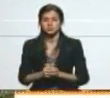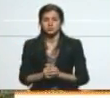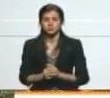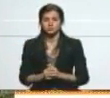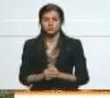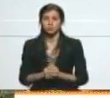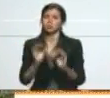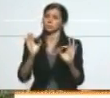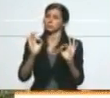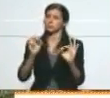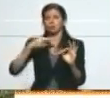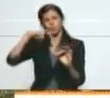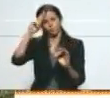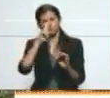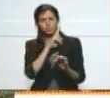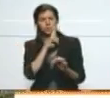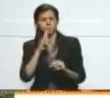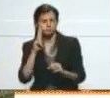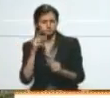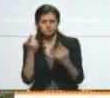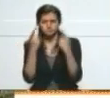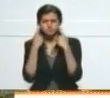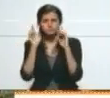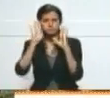pero sobre todo a los padres.